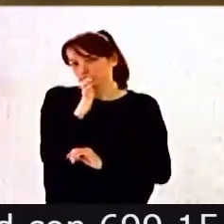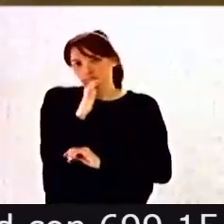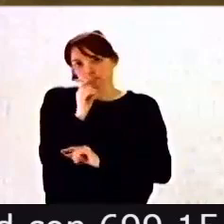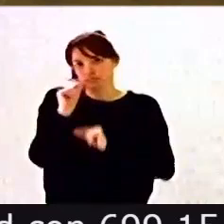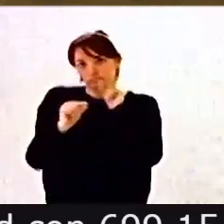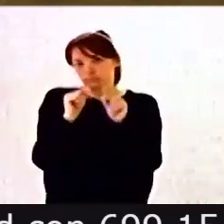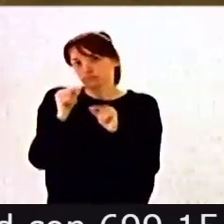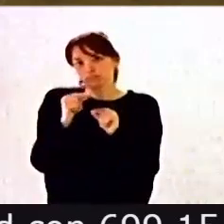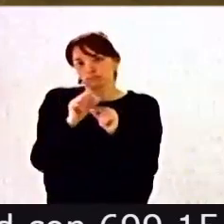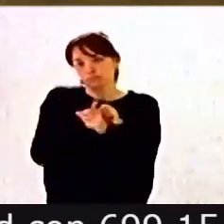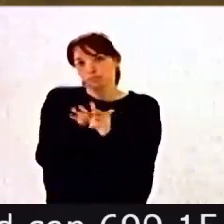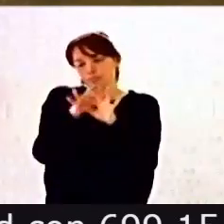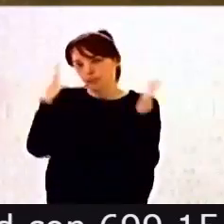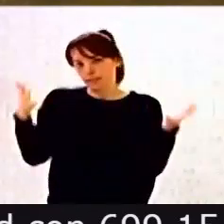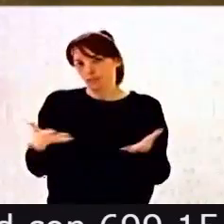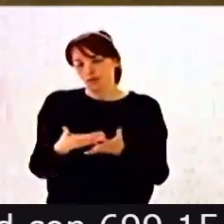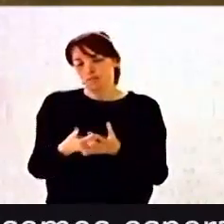pandemia.